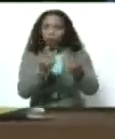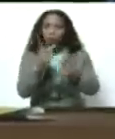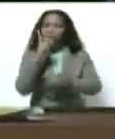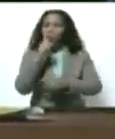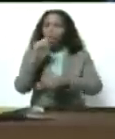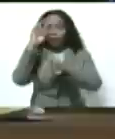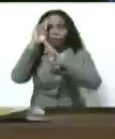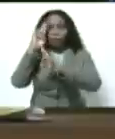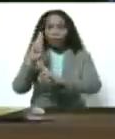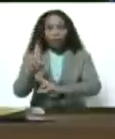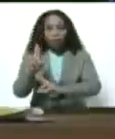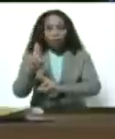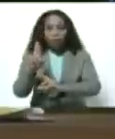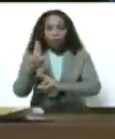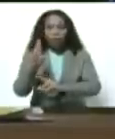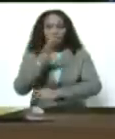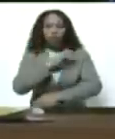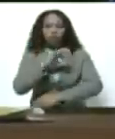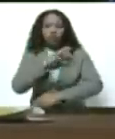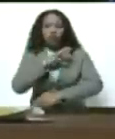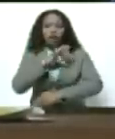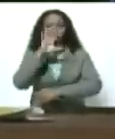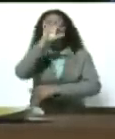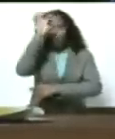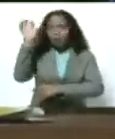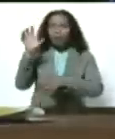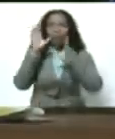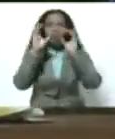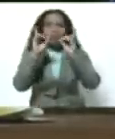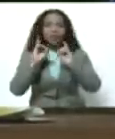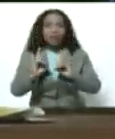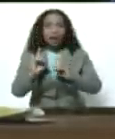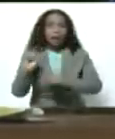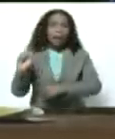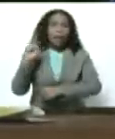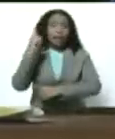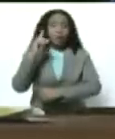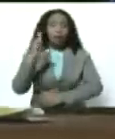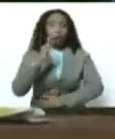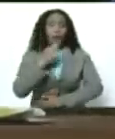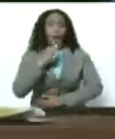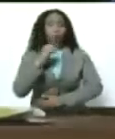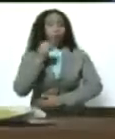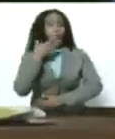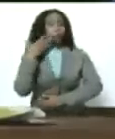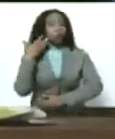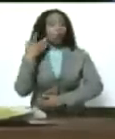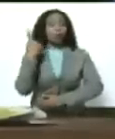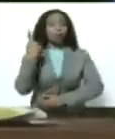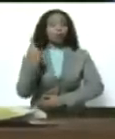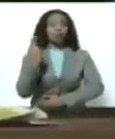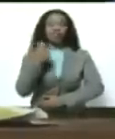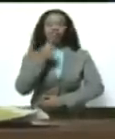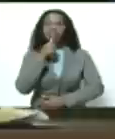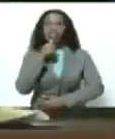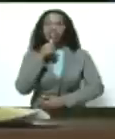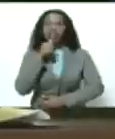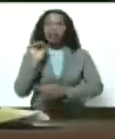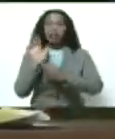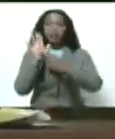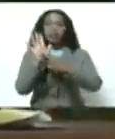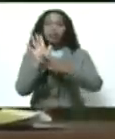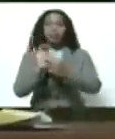a la soberanía de las naciones pretender decidir desde la privilegiada condición del anfitrión quienes las